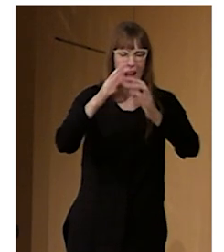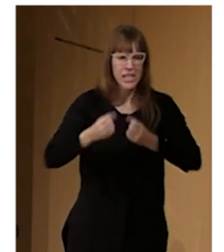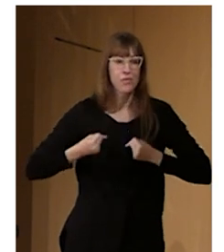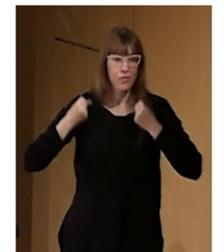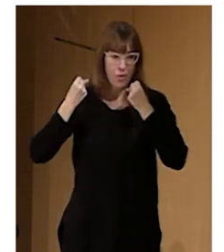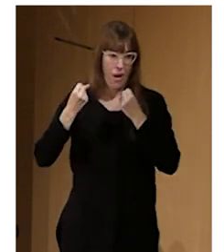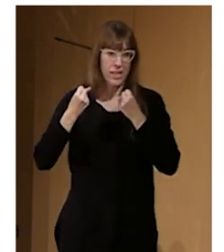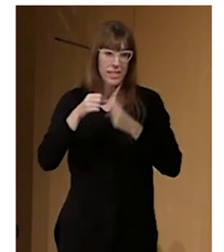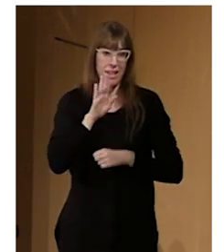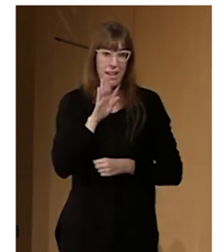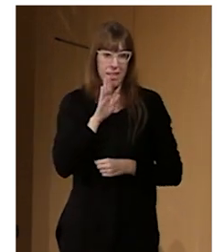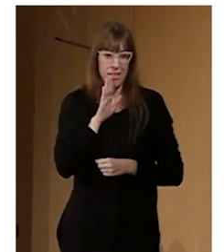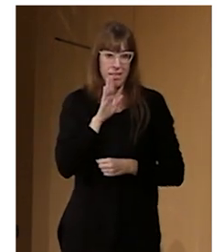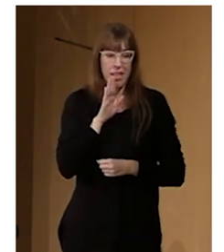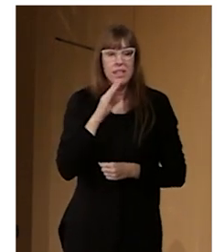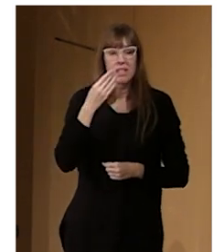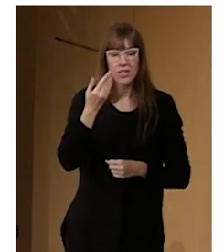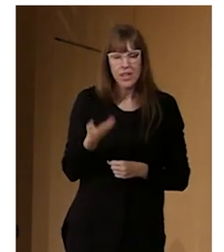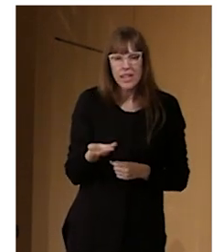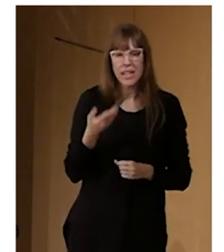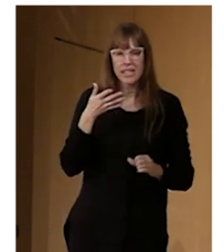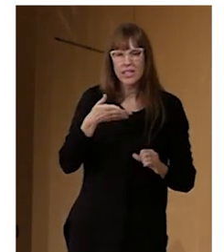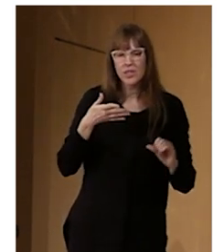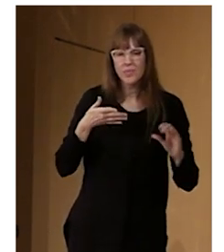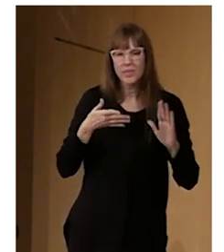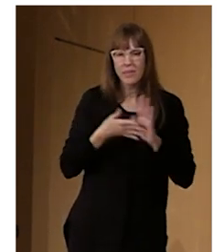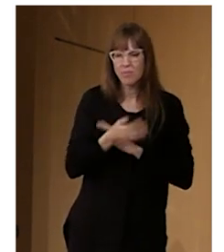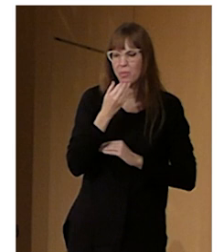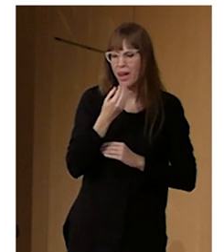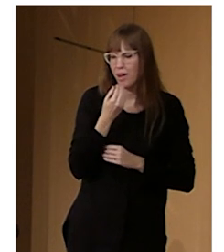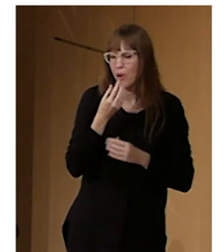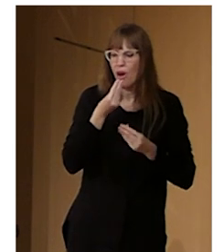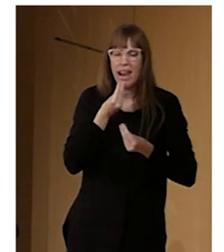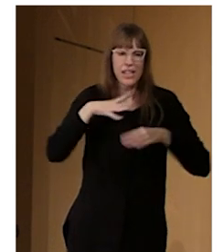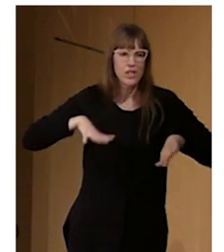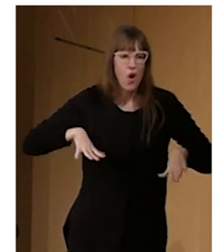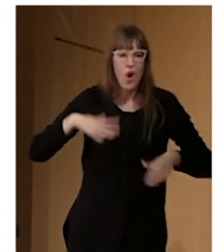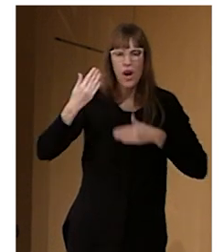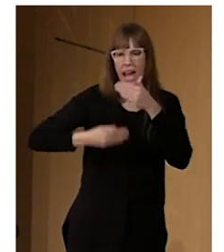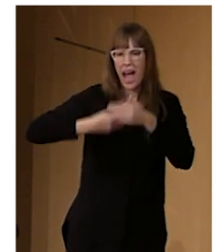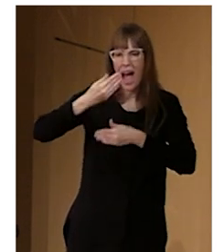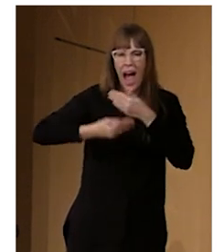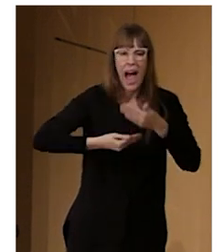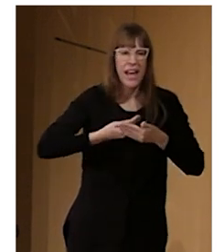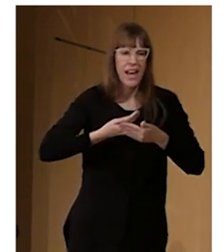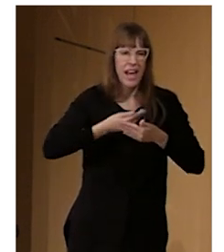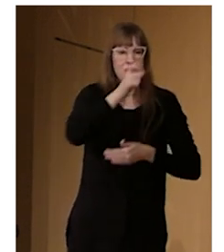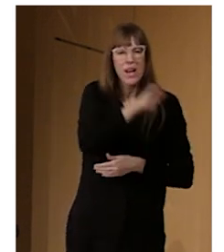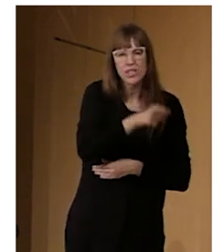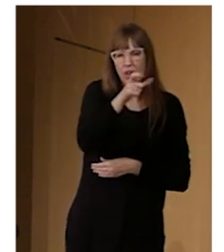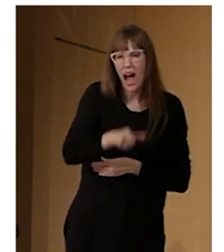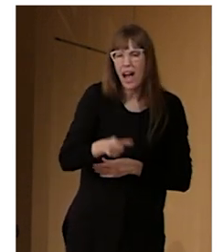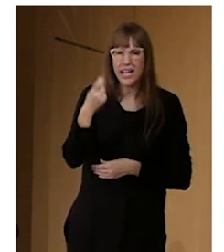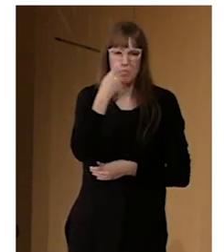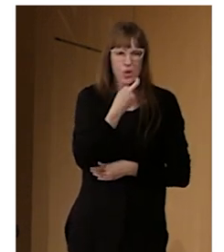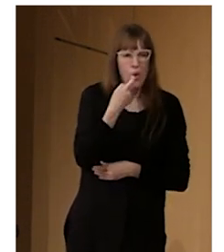situaciones no entonces rastreando la enormidad no de personajes de la historia del ámbito de la mitología eh del ámbito de la